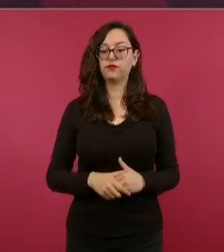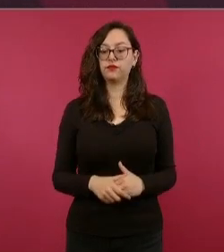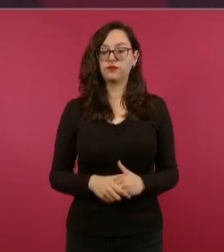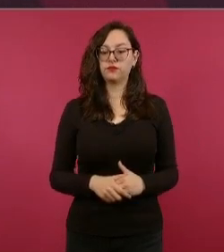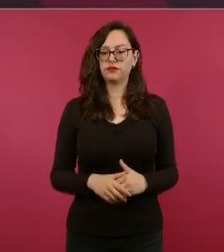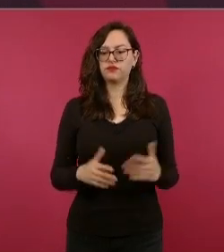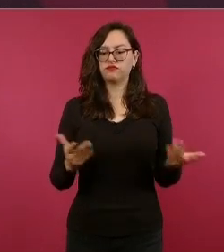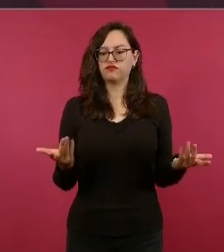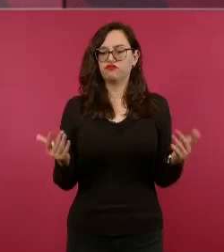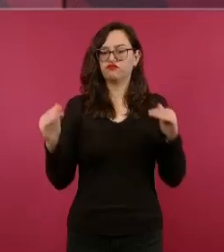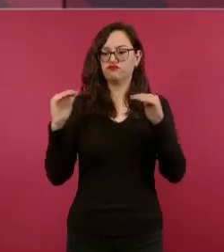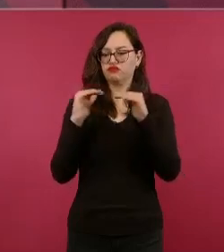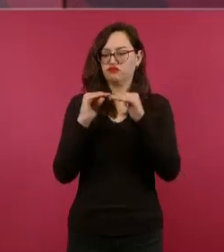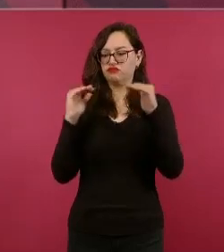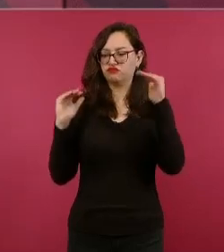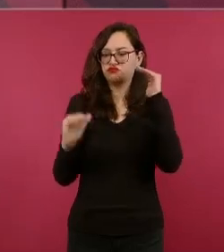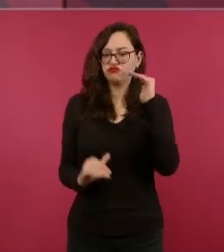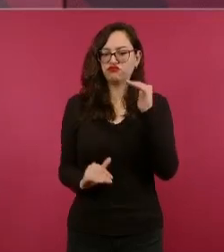que no nos absorban.